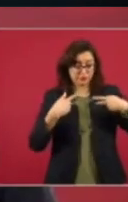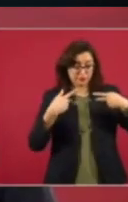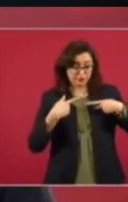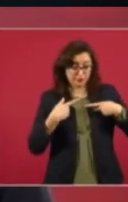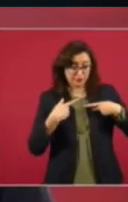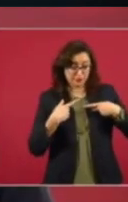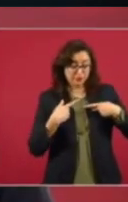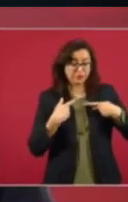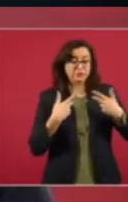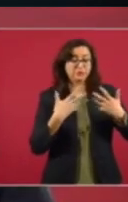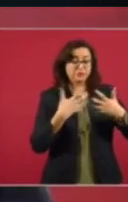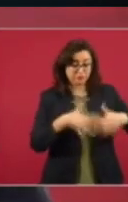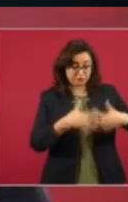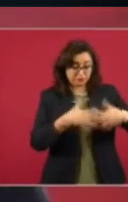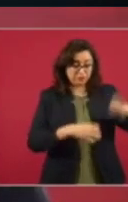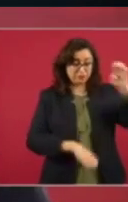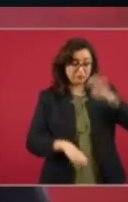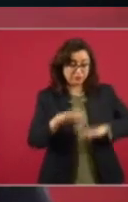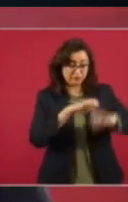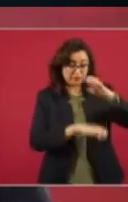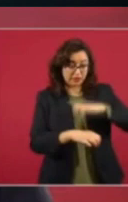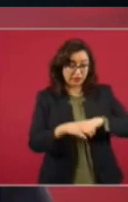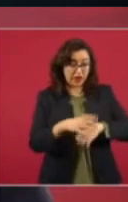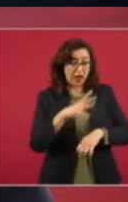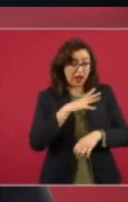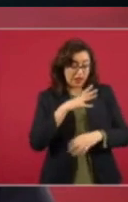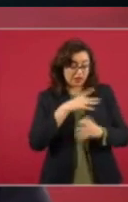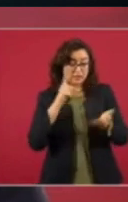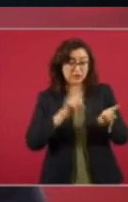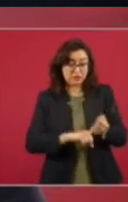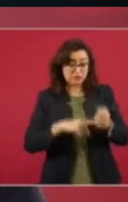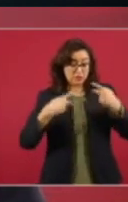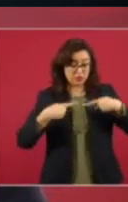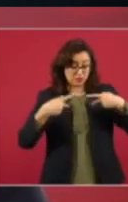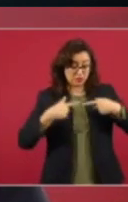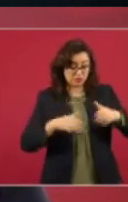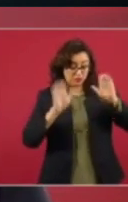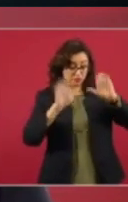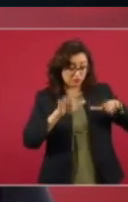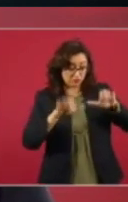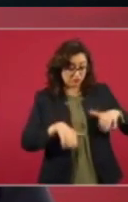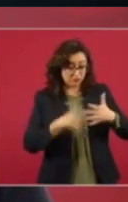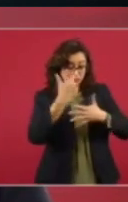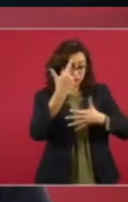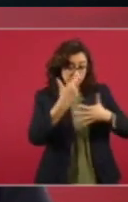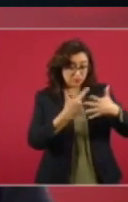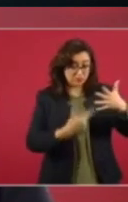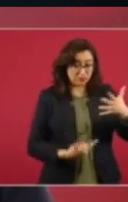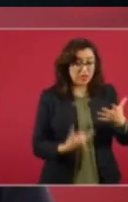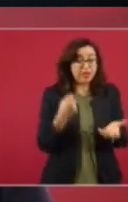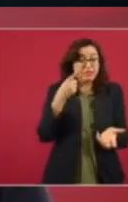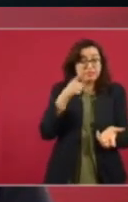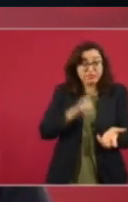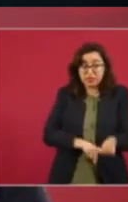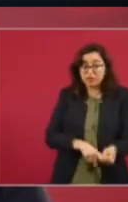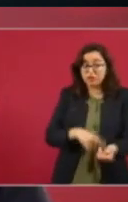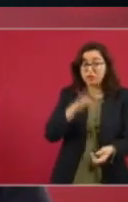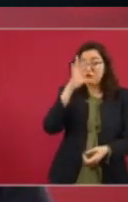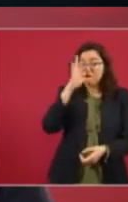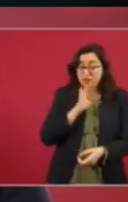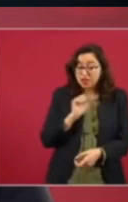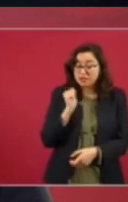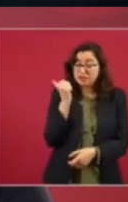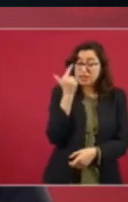manejan nóminas para que de inmediato dejen de desarrollar prácticas